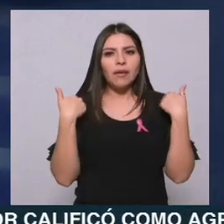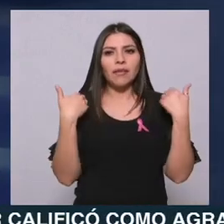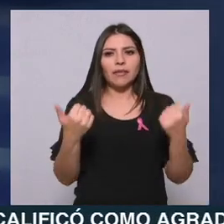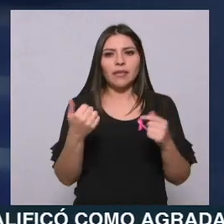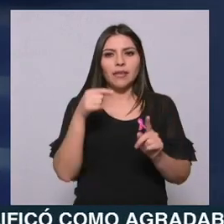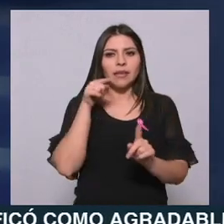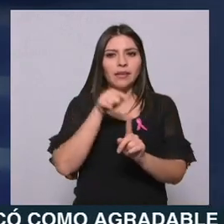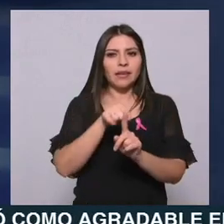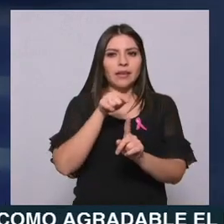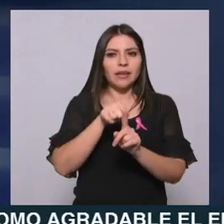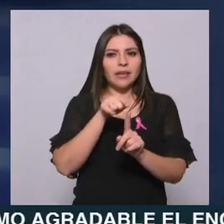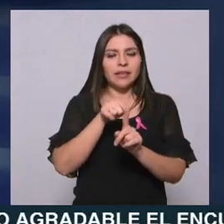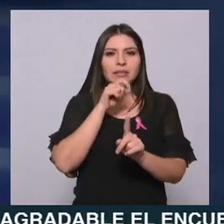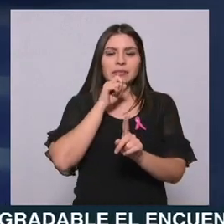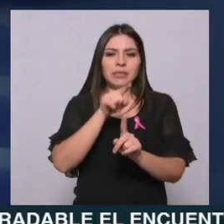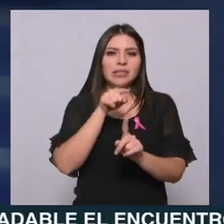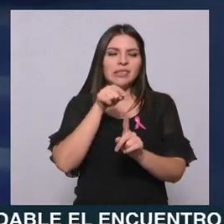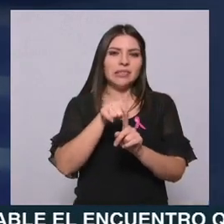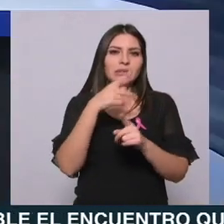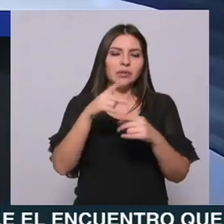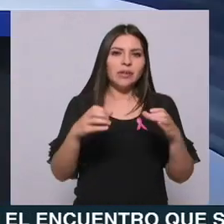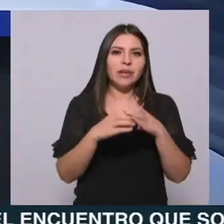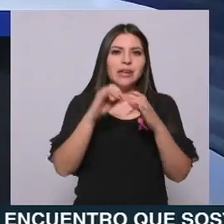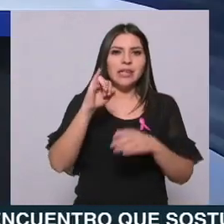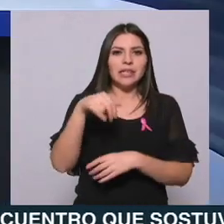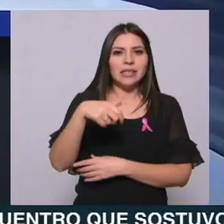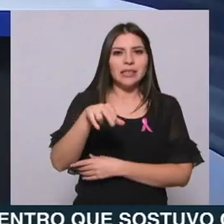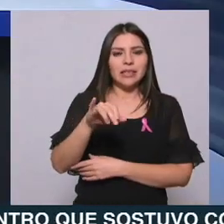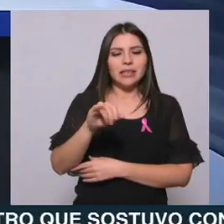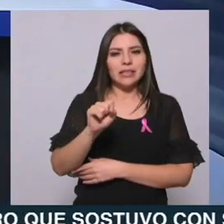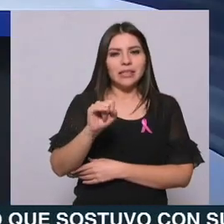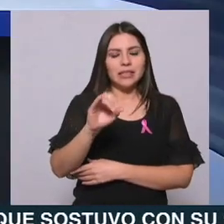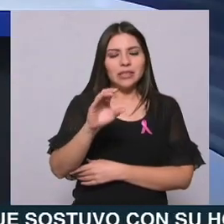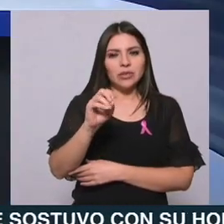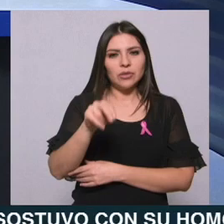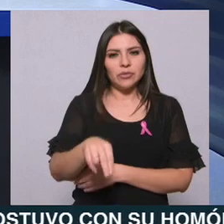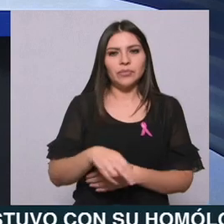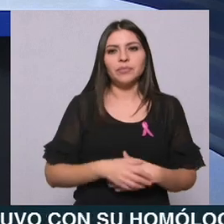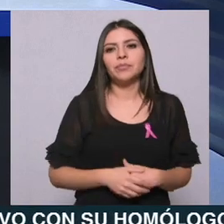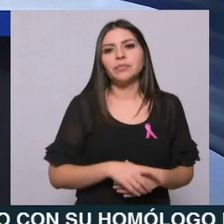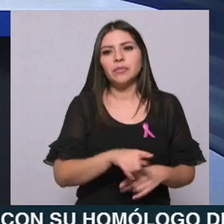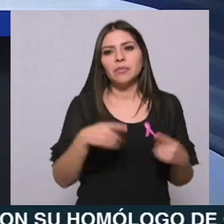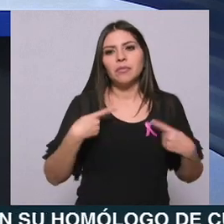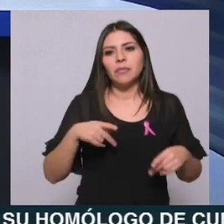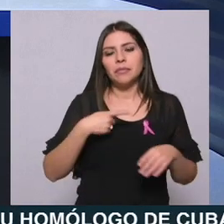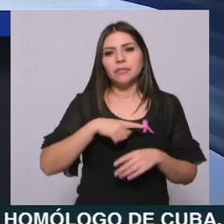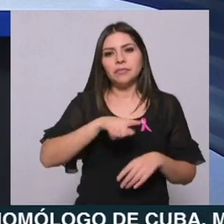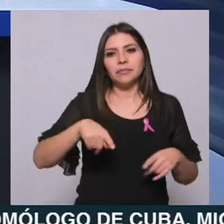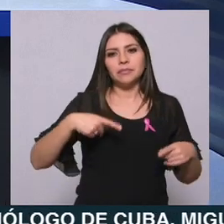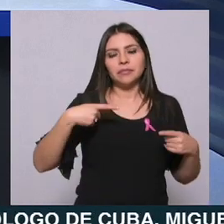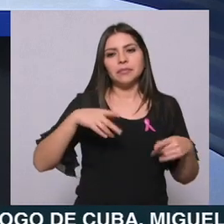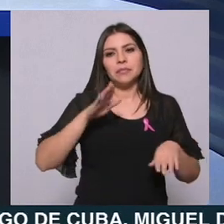vemos la cara de la moneda. Claro, doctora, ¿no? Y más entendible cercano. entonces, sí. Más comprensible para nosotros, Claro. los ciudadanos de a pie que